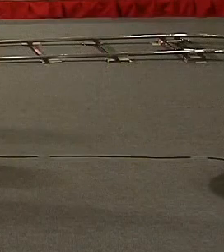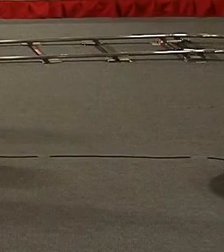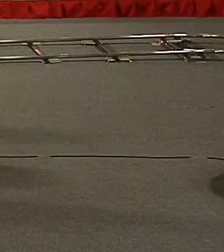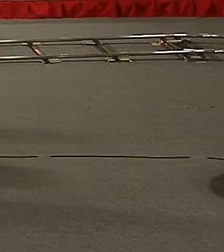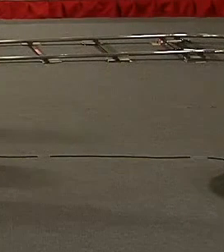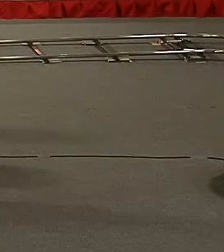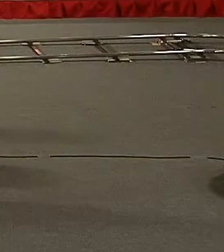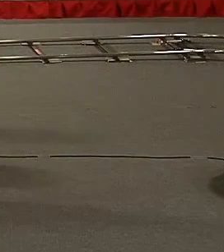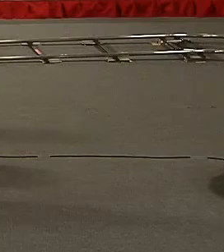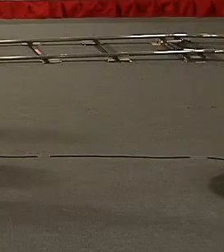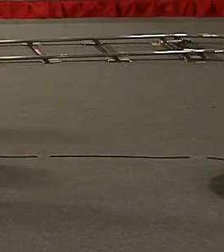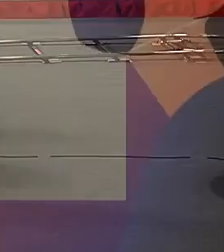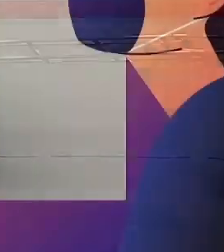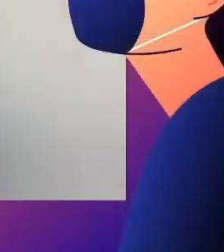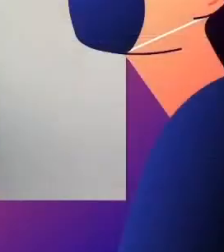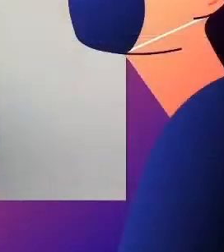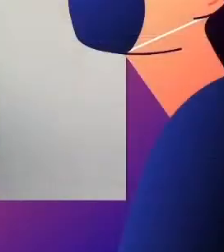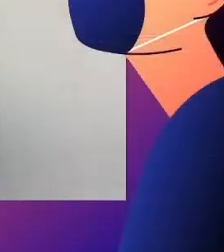Gracias.